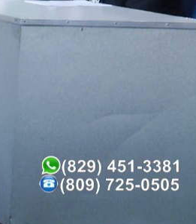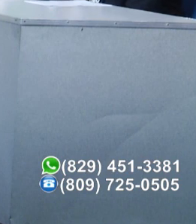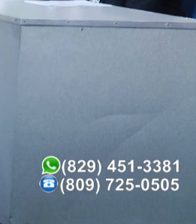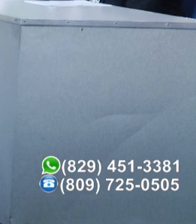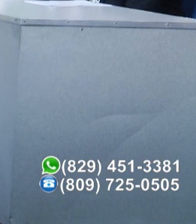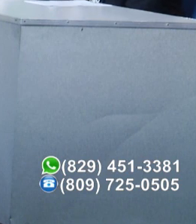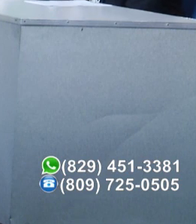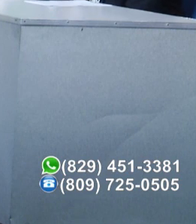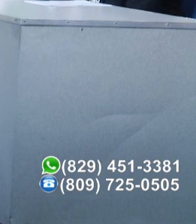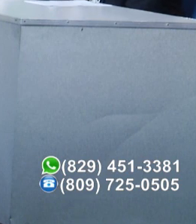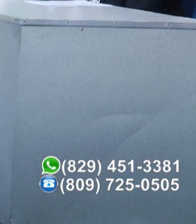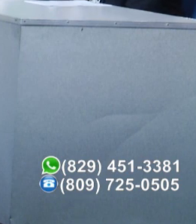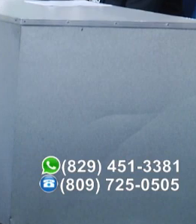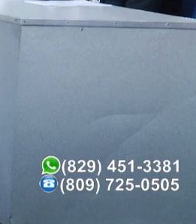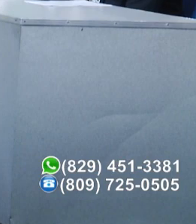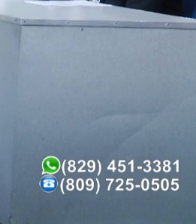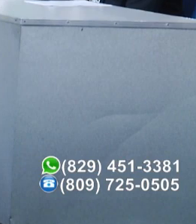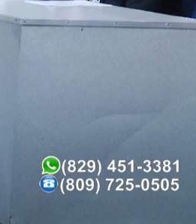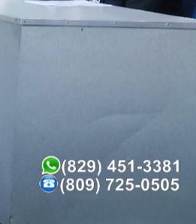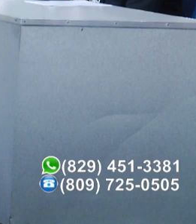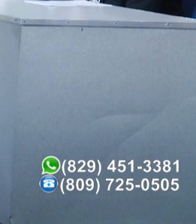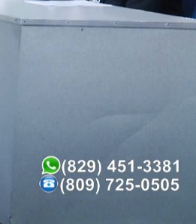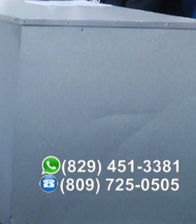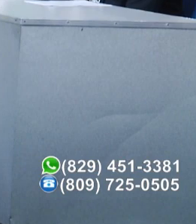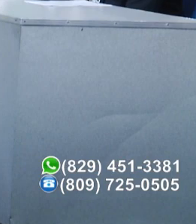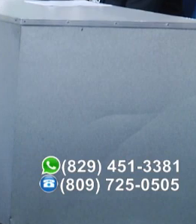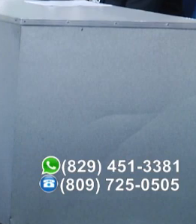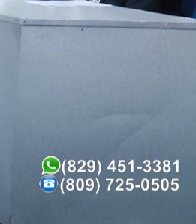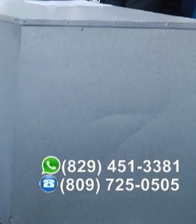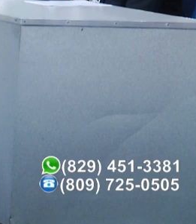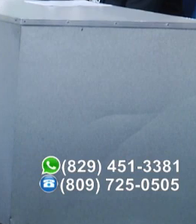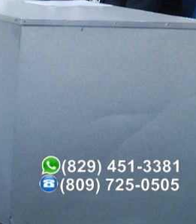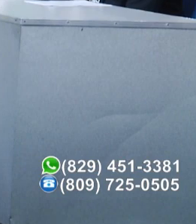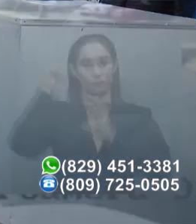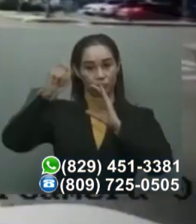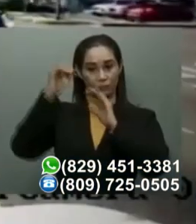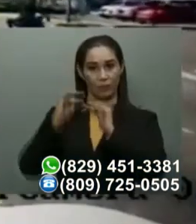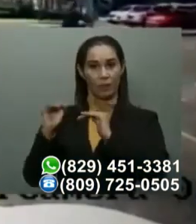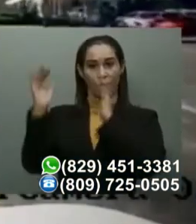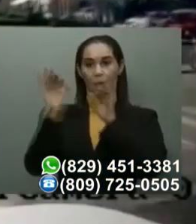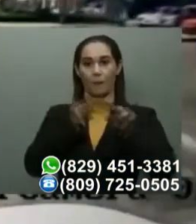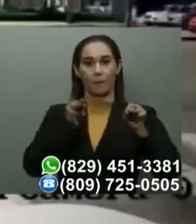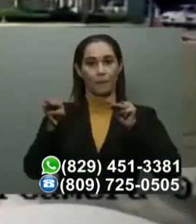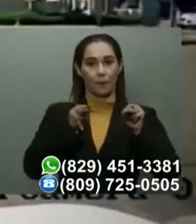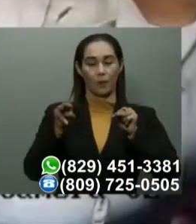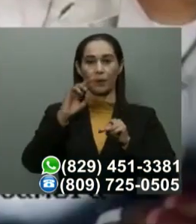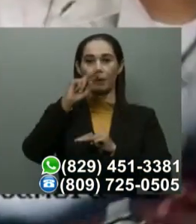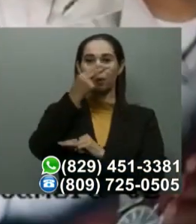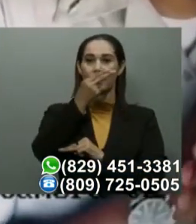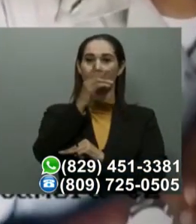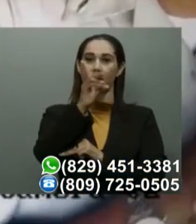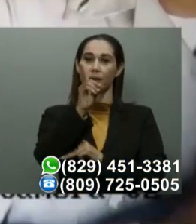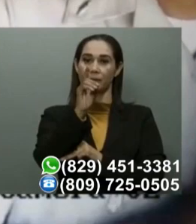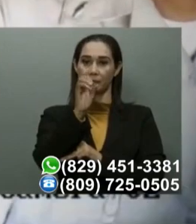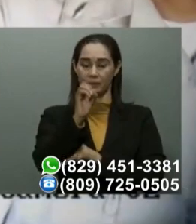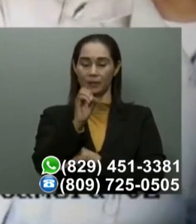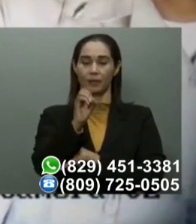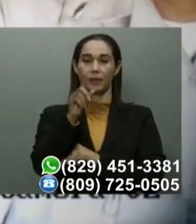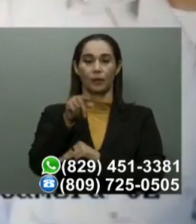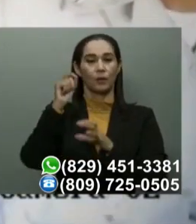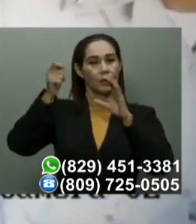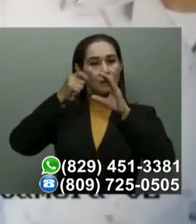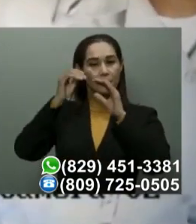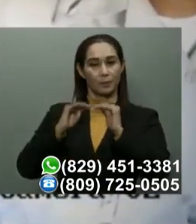cámara economicen se lo cuarto que cuentan las cámaras cuando me dicen se esa vaina y comiencen a trabajar lo que realmente tiene que